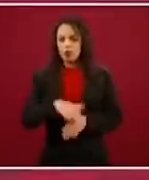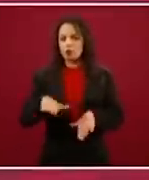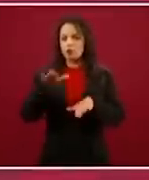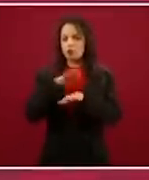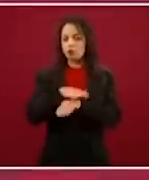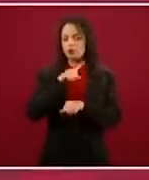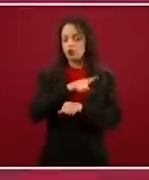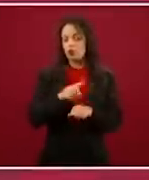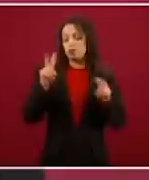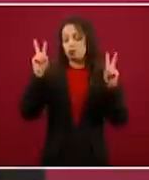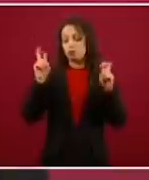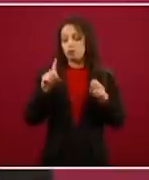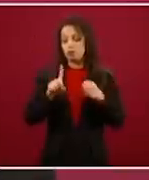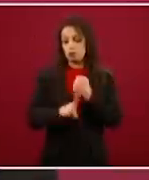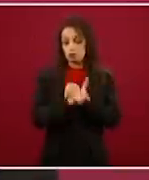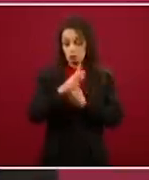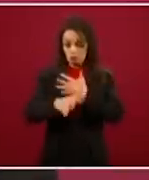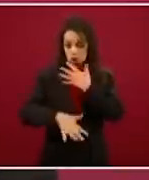contra hombres y mujeres.